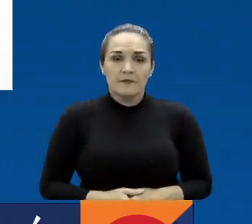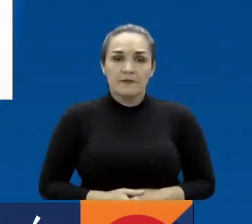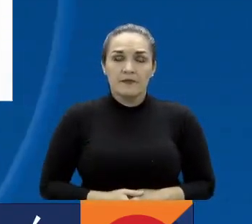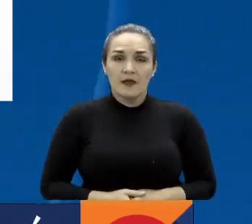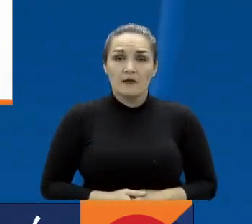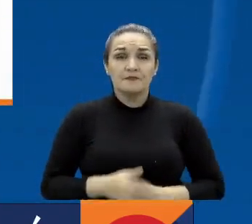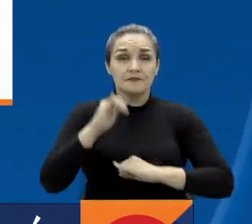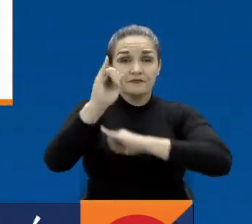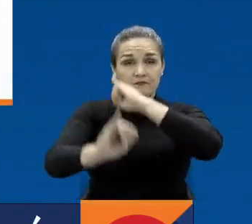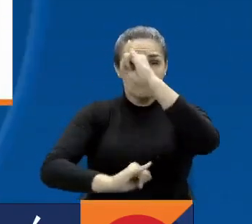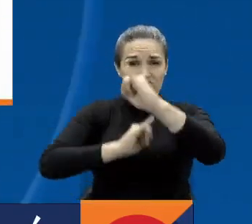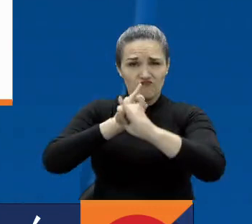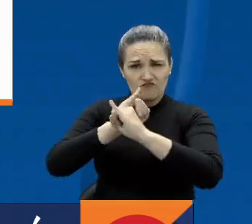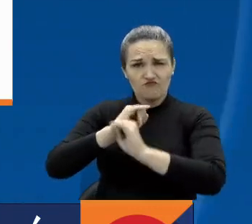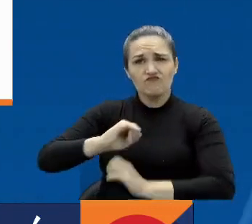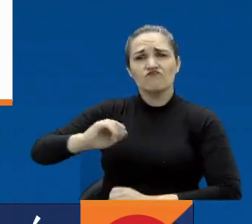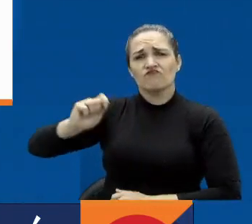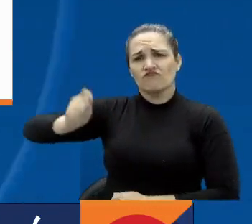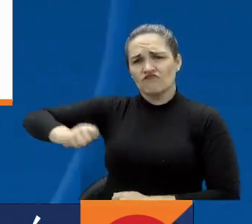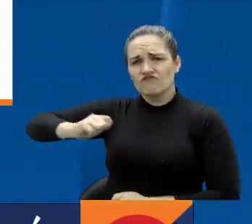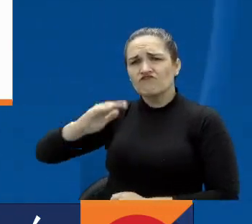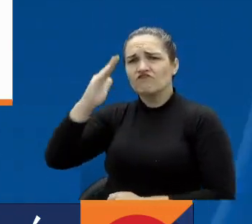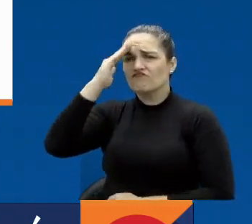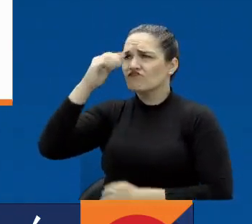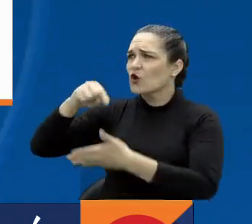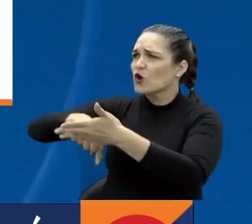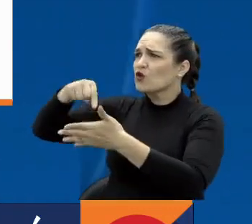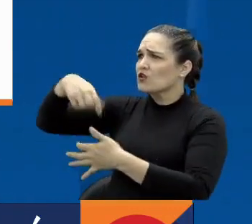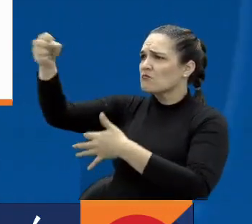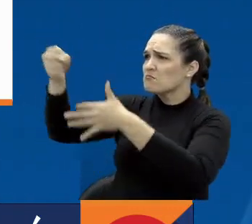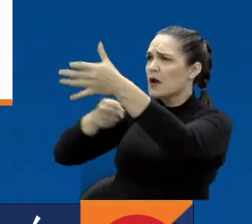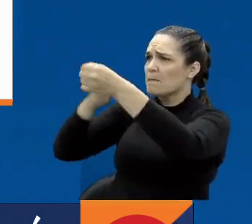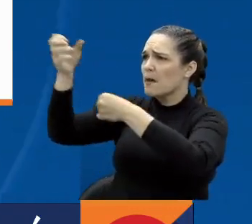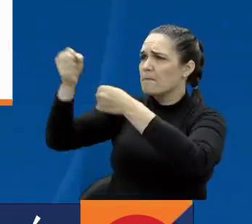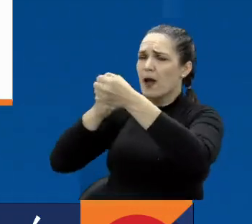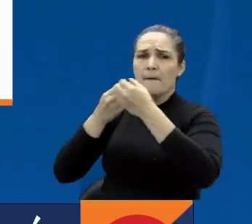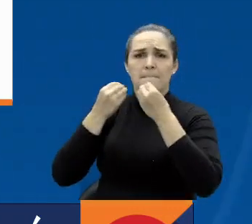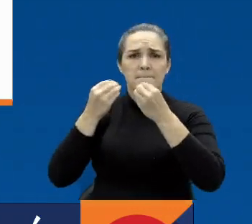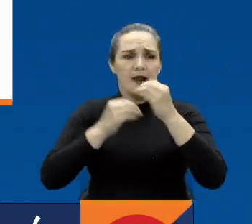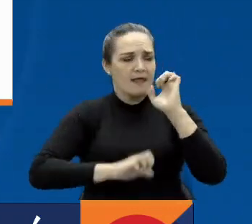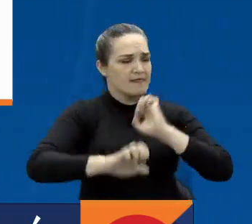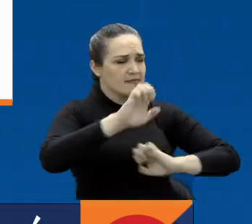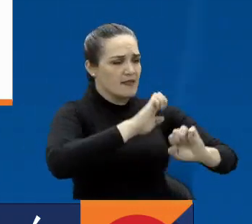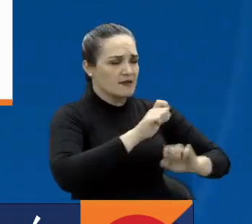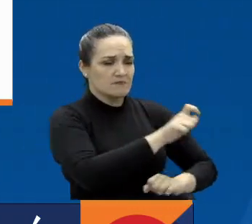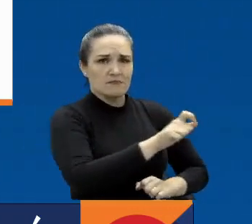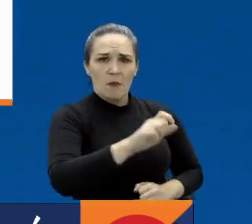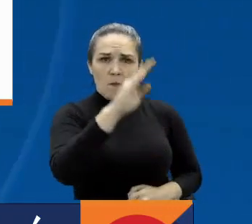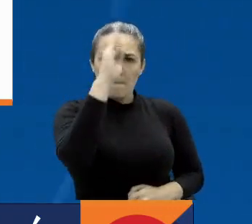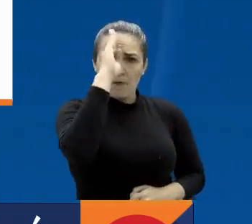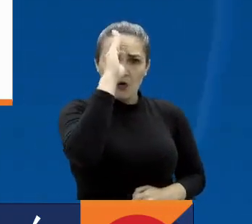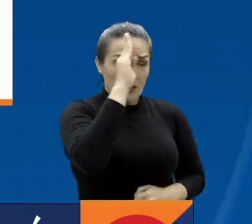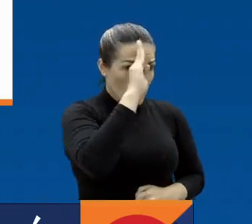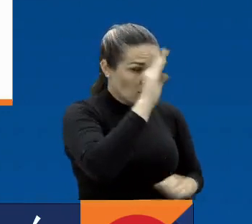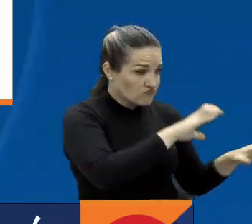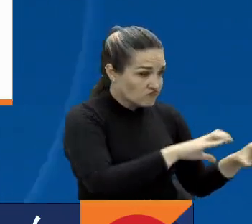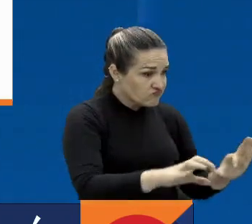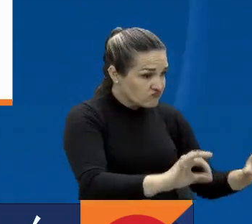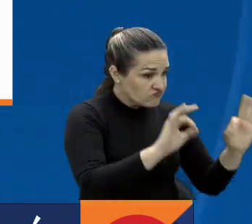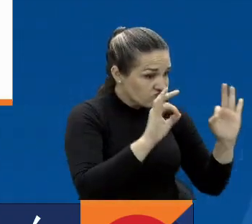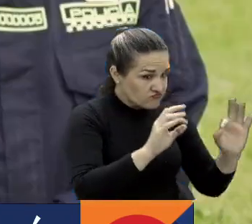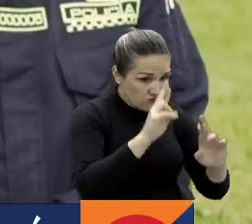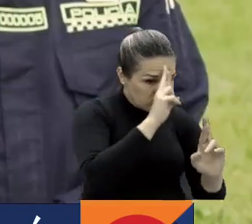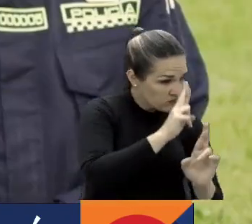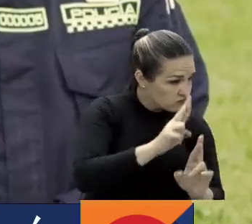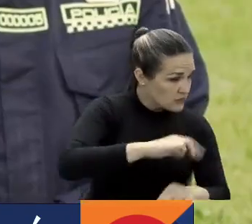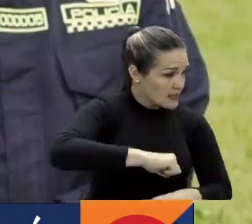internacionales en defensa de Derechos Humanos serán contratados para defender a los oficiales de policía que defiendan los derechos humanos